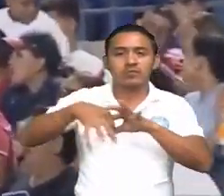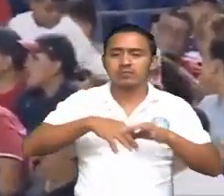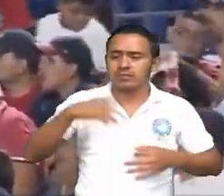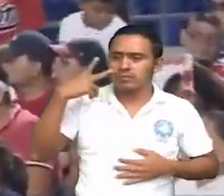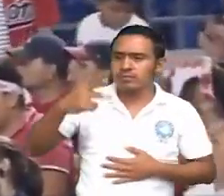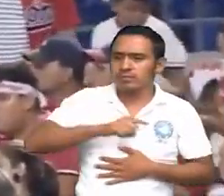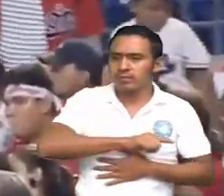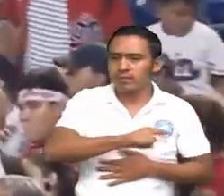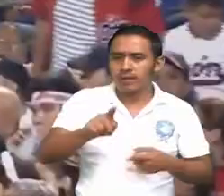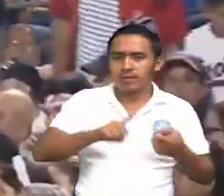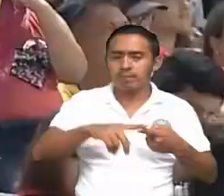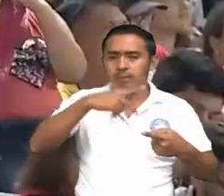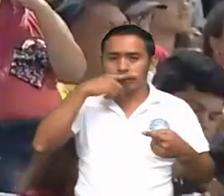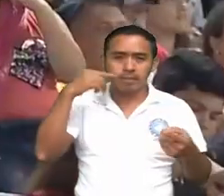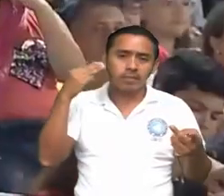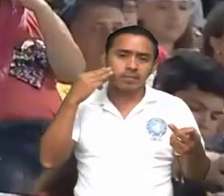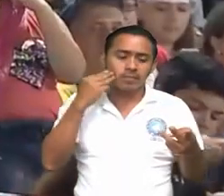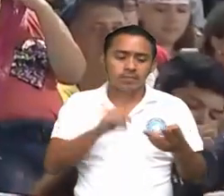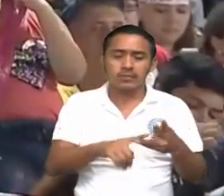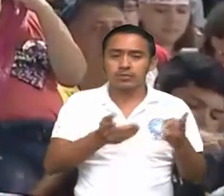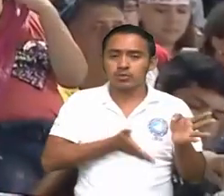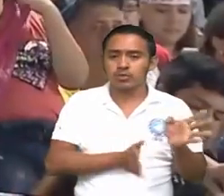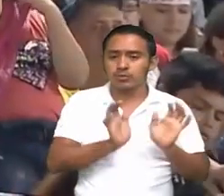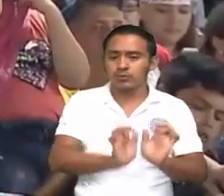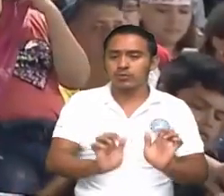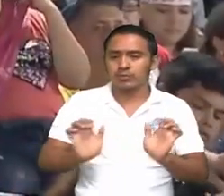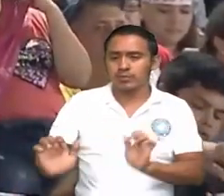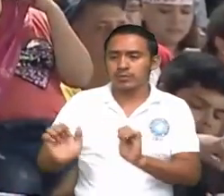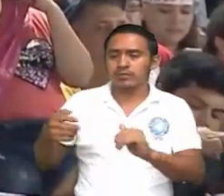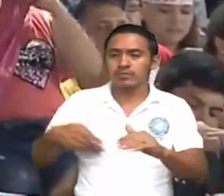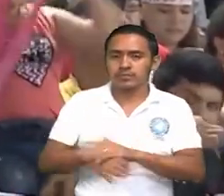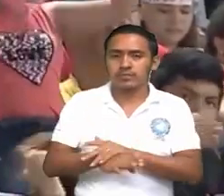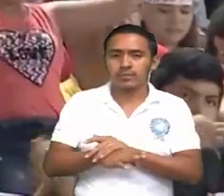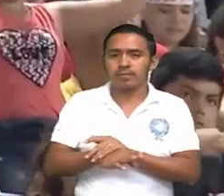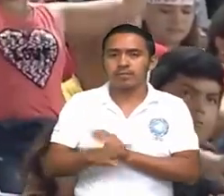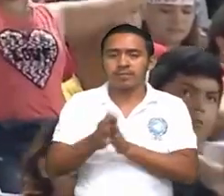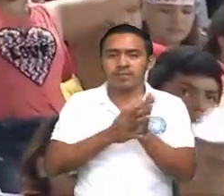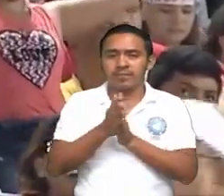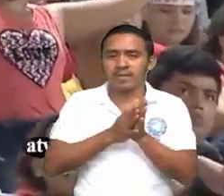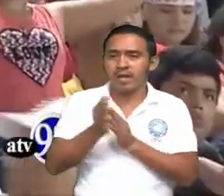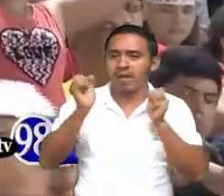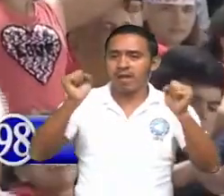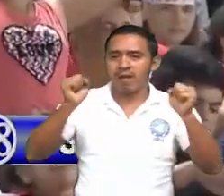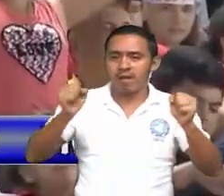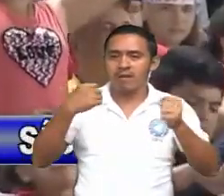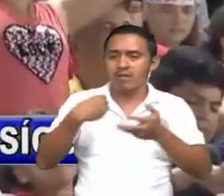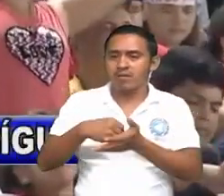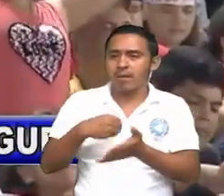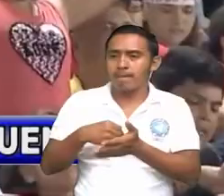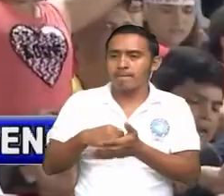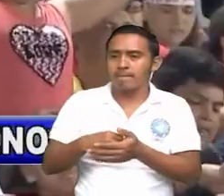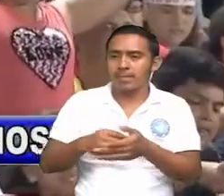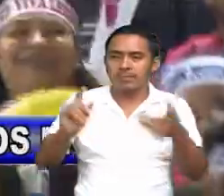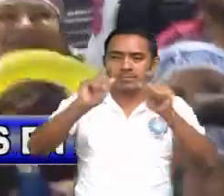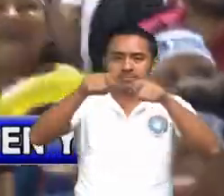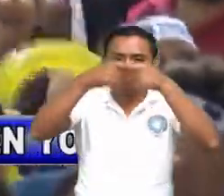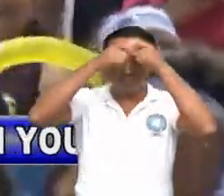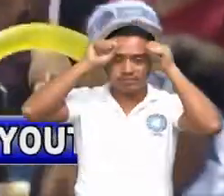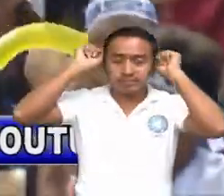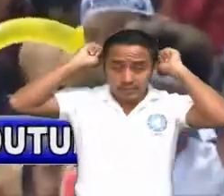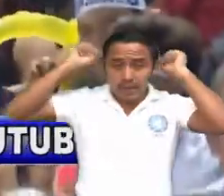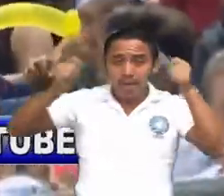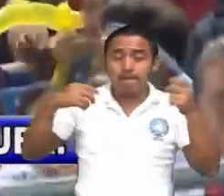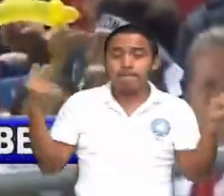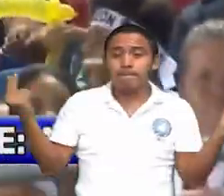que iba el papá, la mamá, los 2 chavalitos. A la entrada todo el mundo se pone en ambiente, compras aunque sea tu cintillo del Boer para que diga